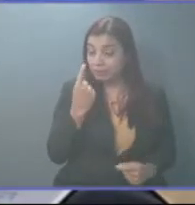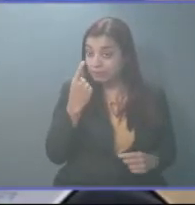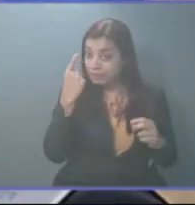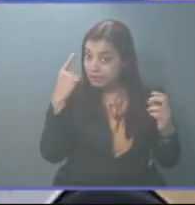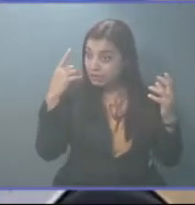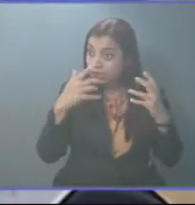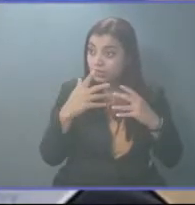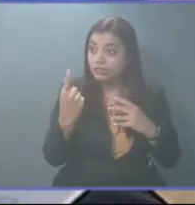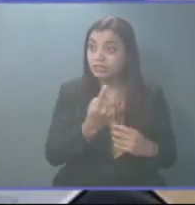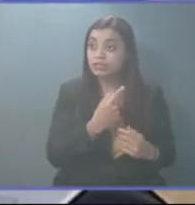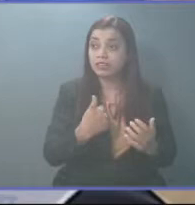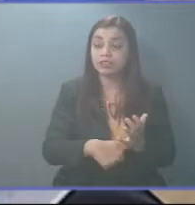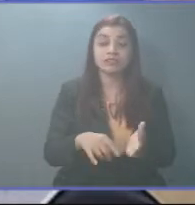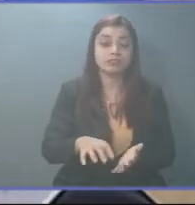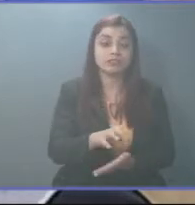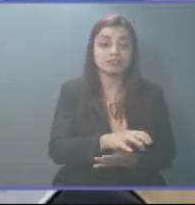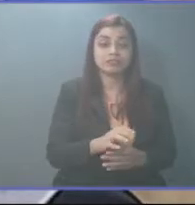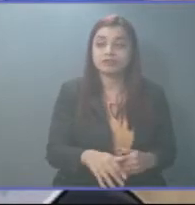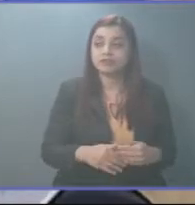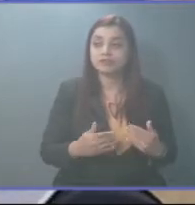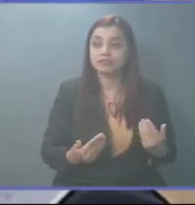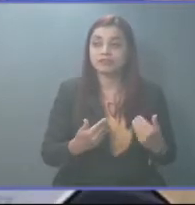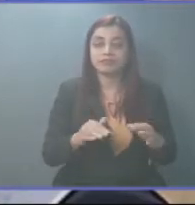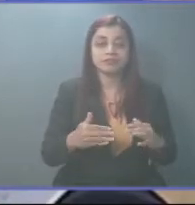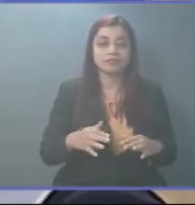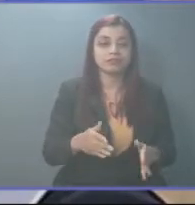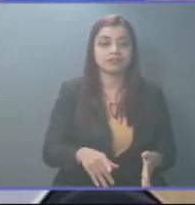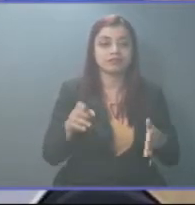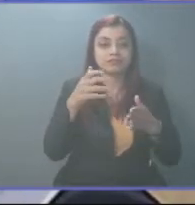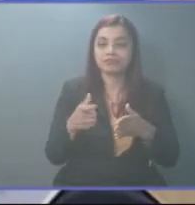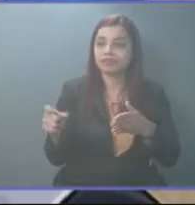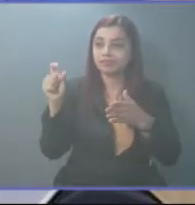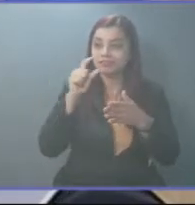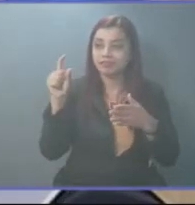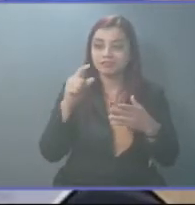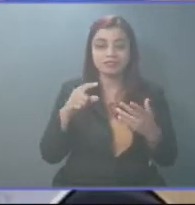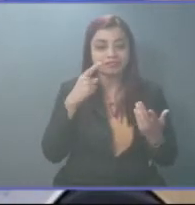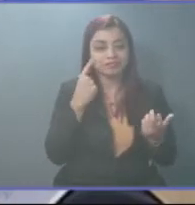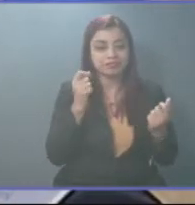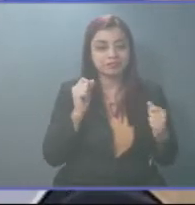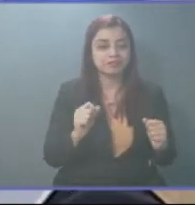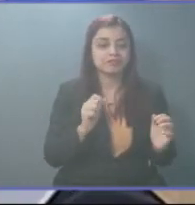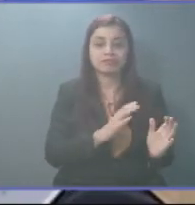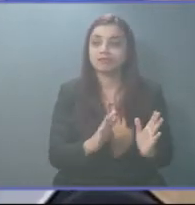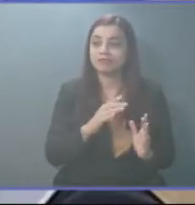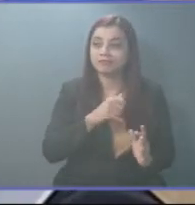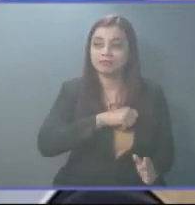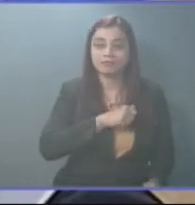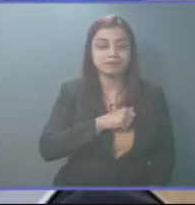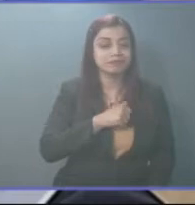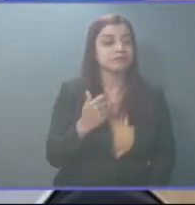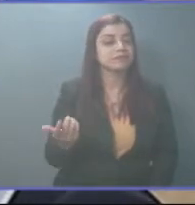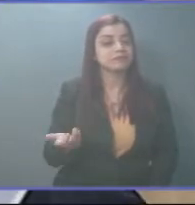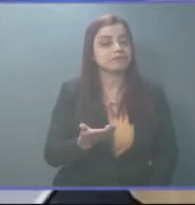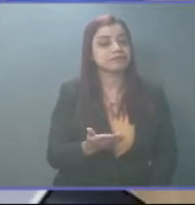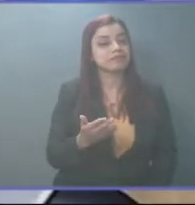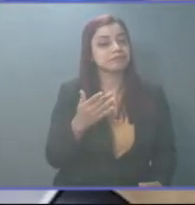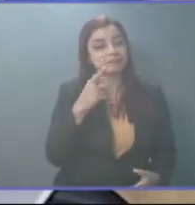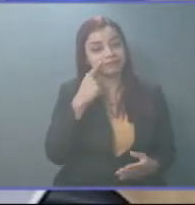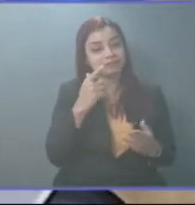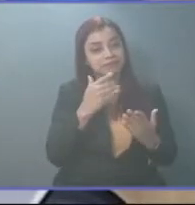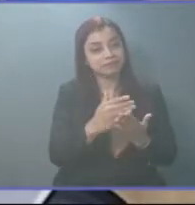la labor de las municipalidades y de las instituciones con competencia en la materia en lo referente a la creación y